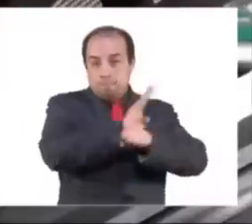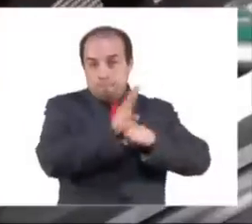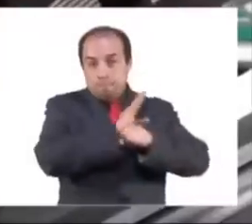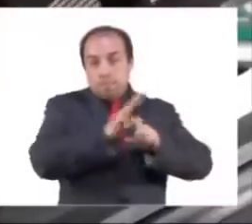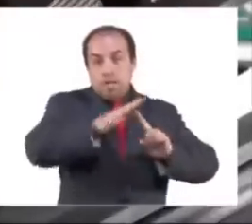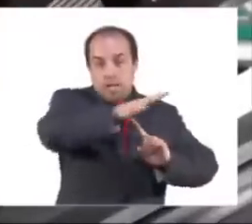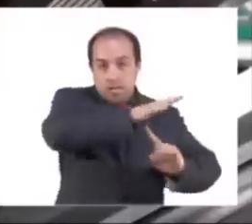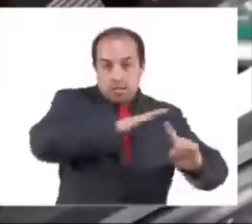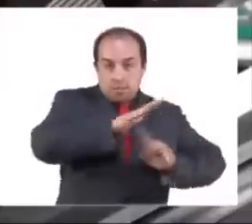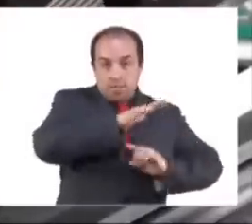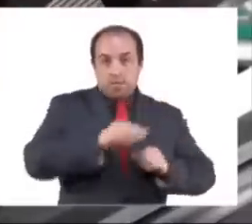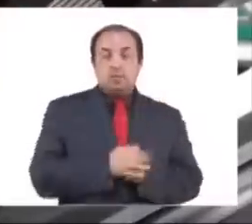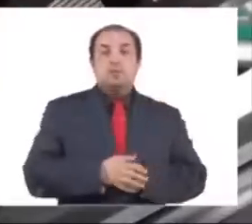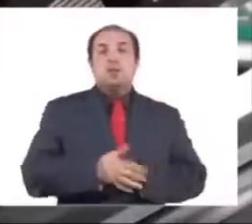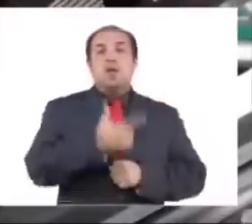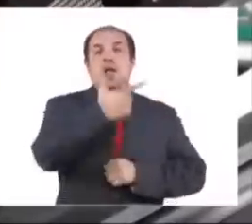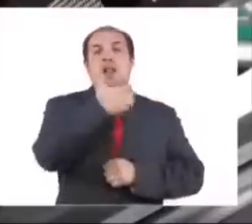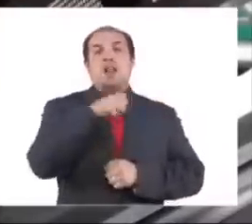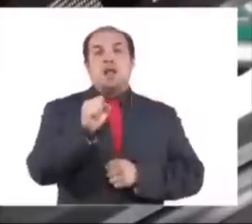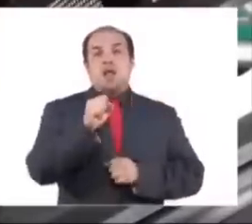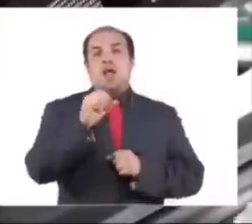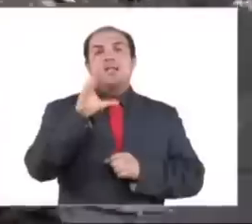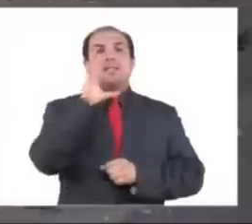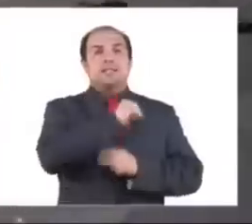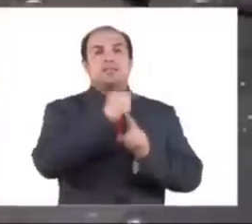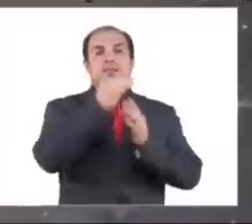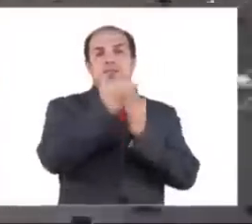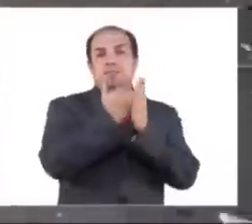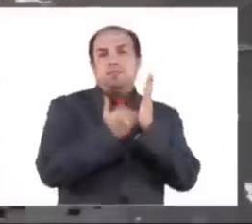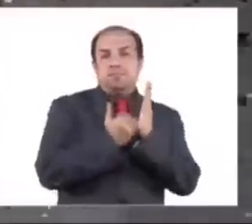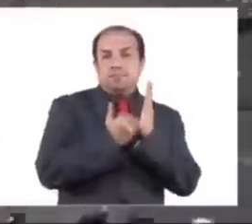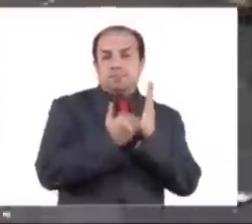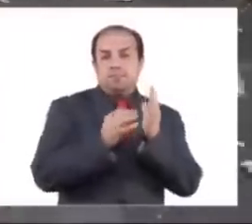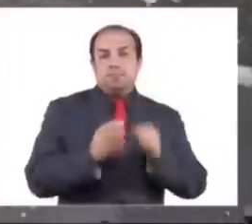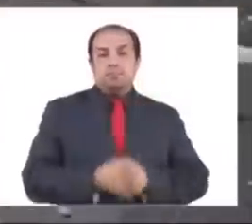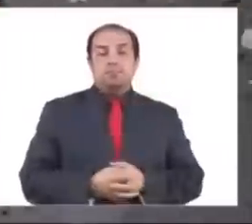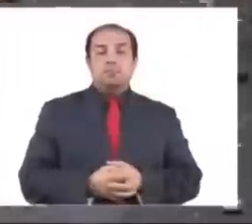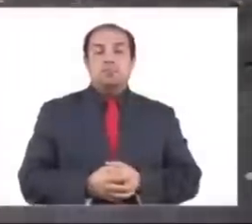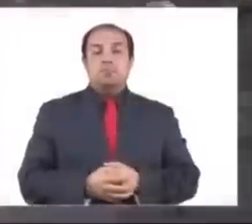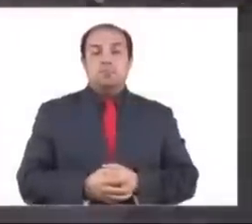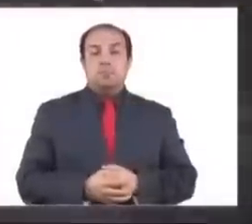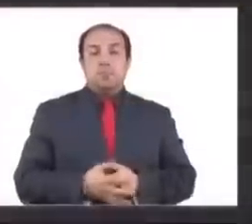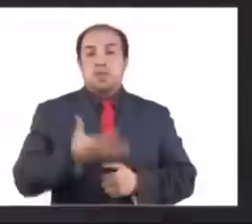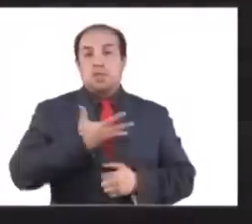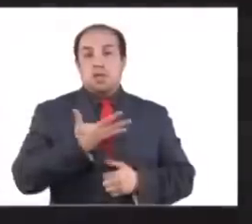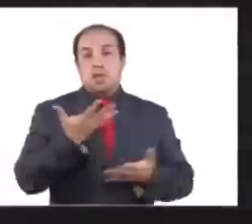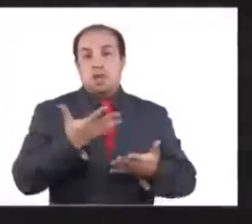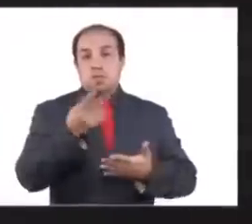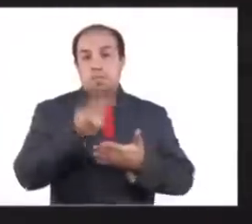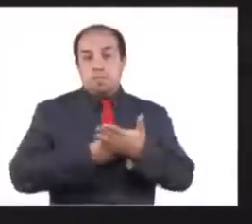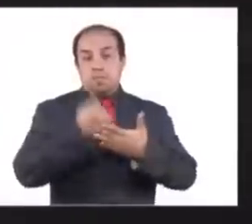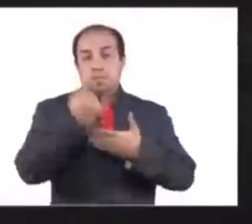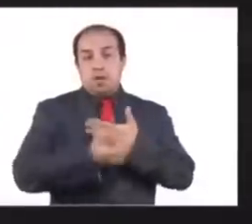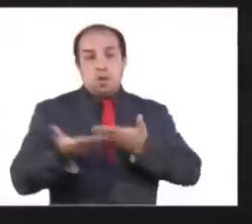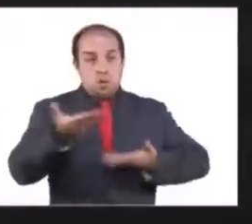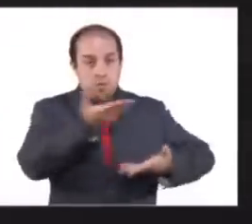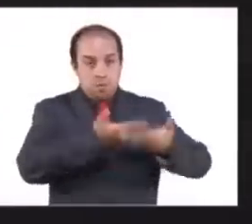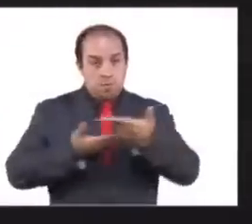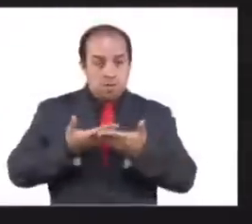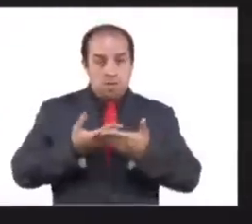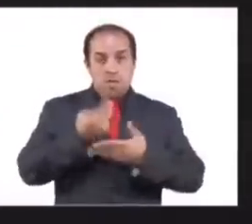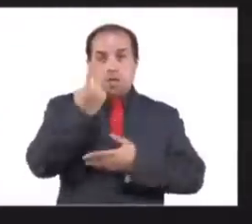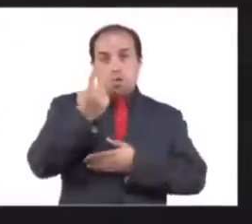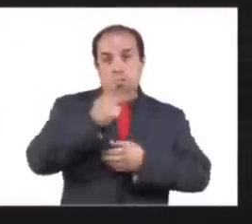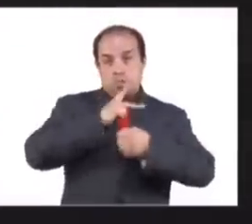disminuye los gases de efecto invernadero y que pues es un proyecto compartido entre nuestros